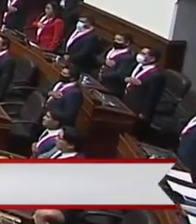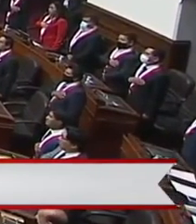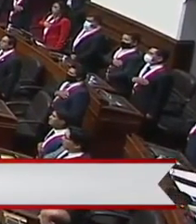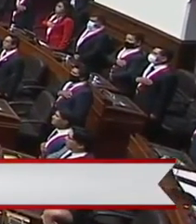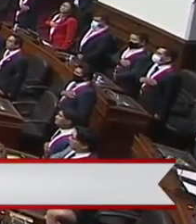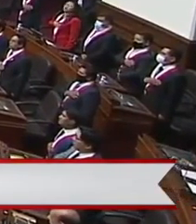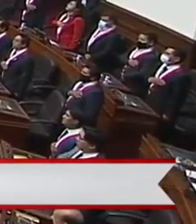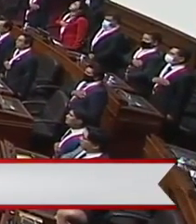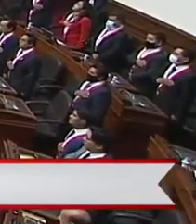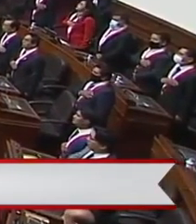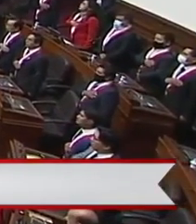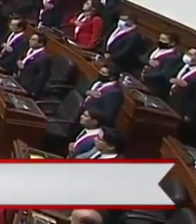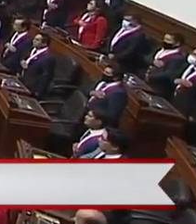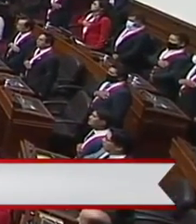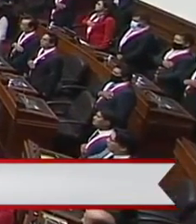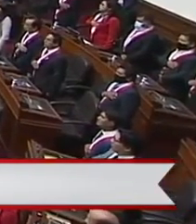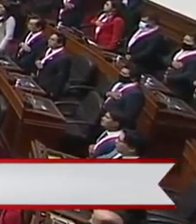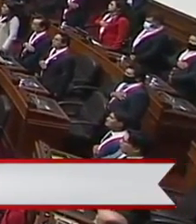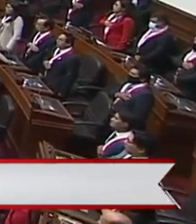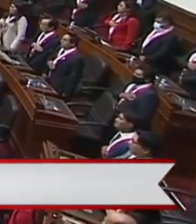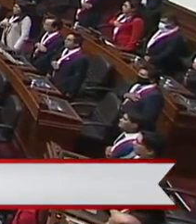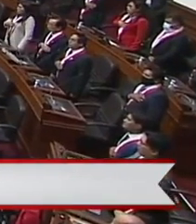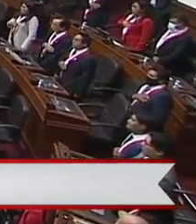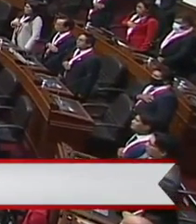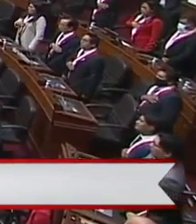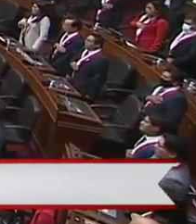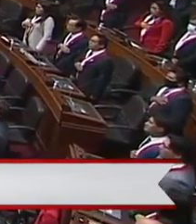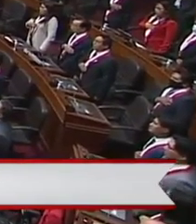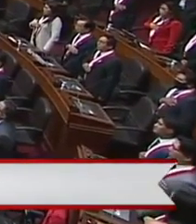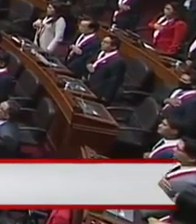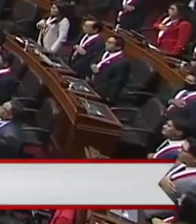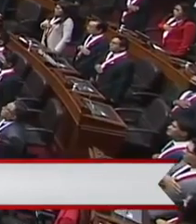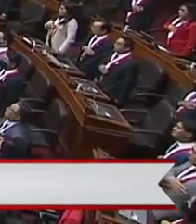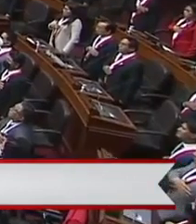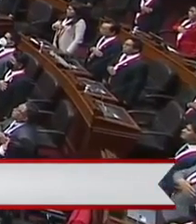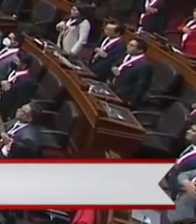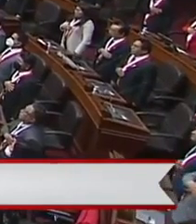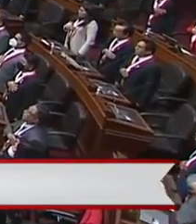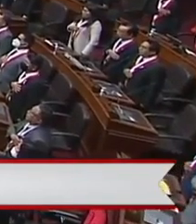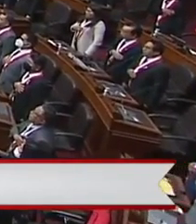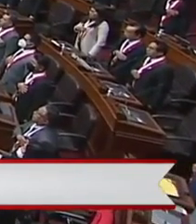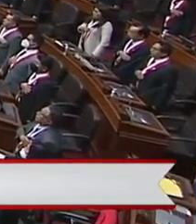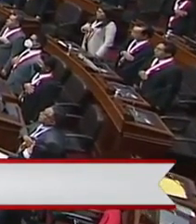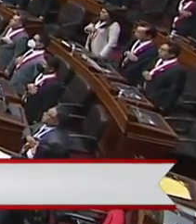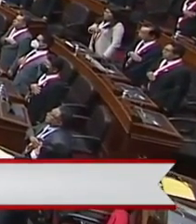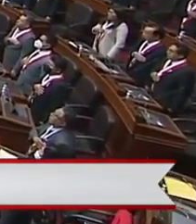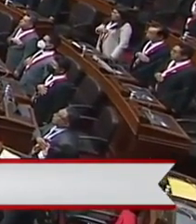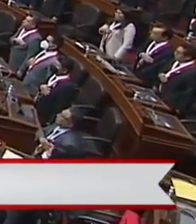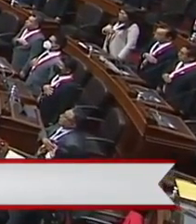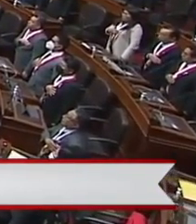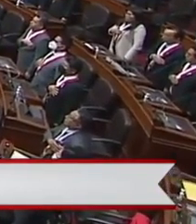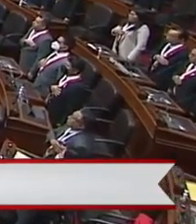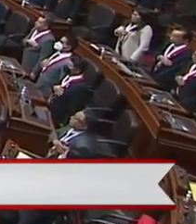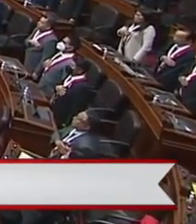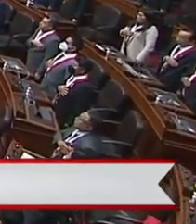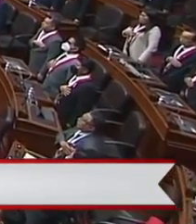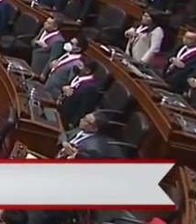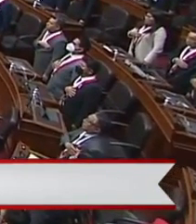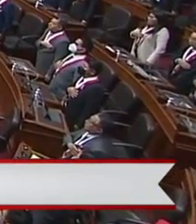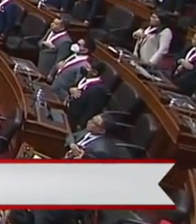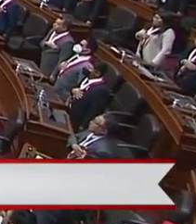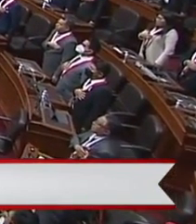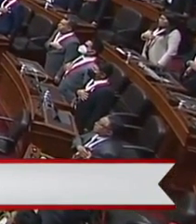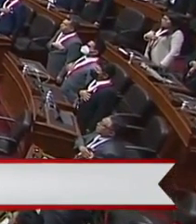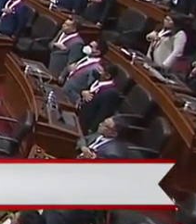color, y a los siglos anuncia el esfuerzo de ser libres, de